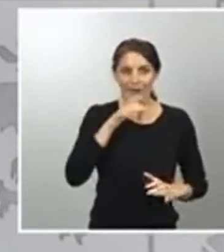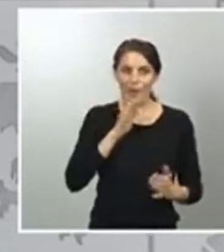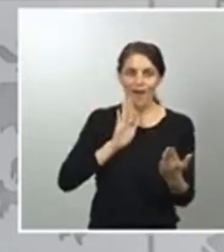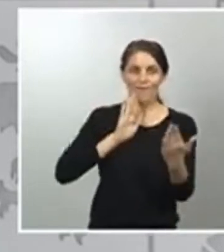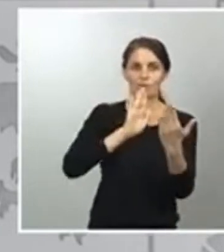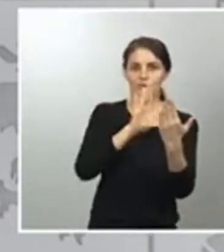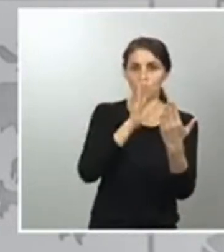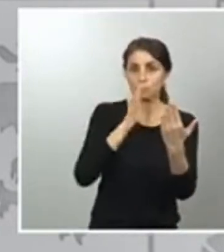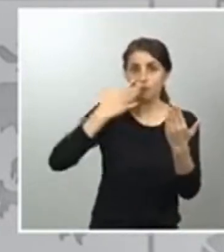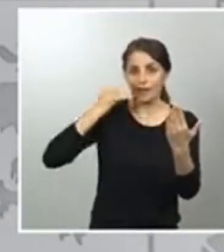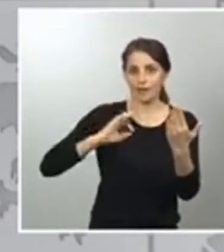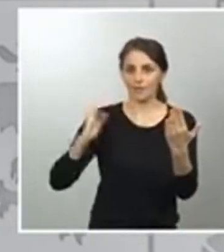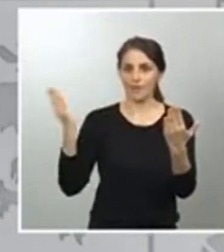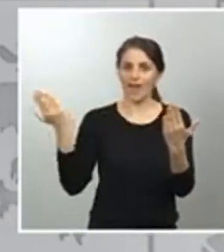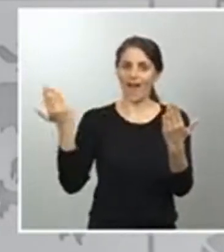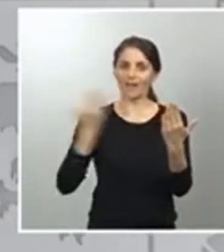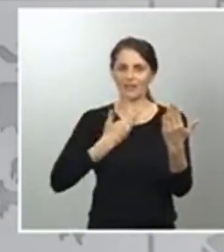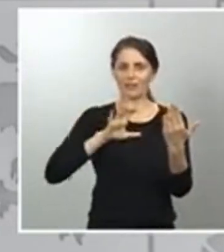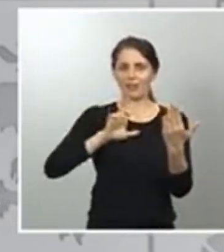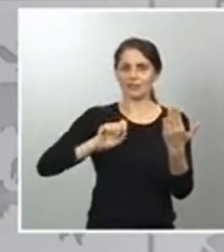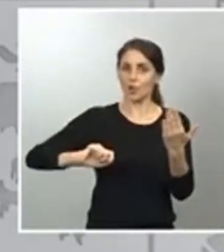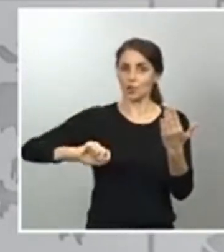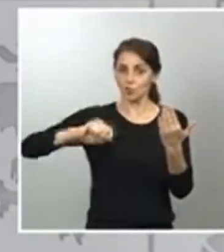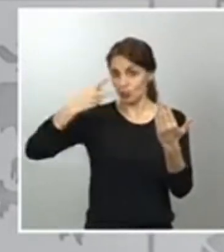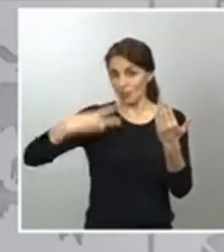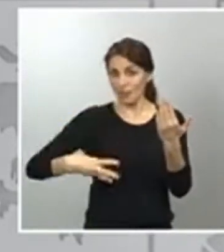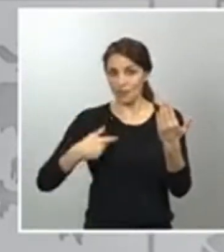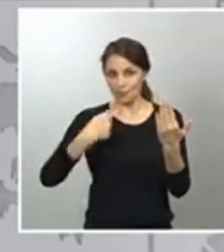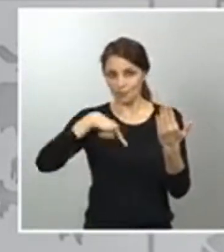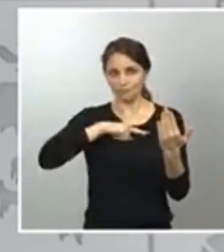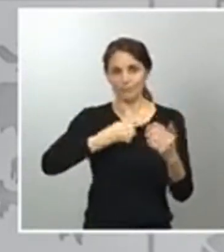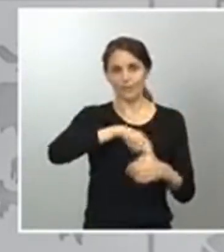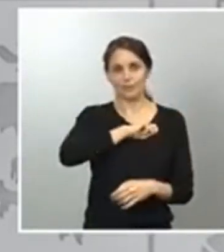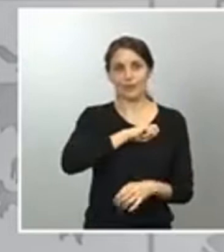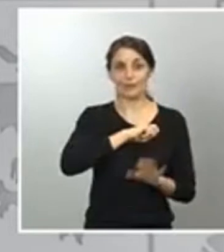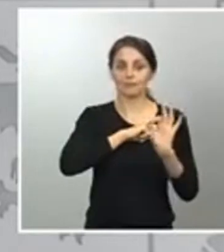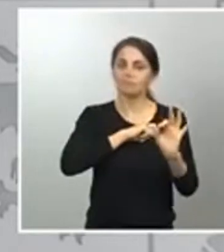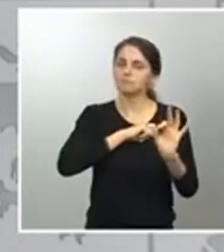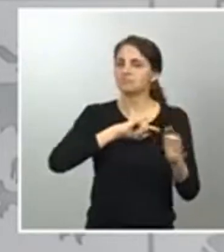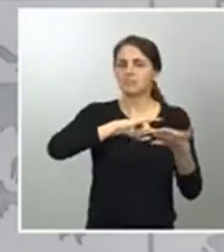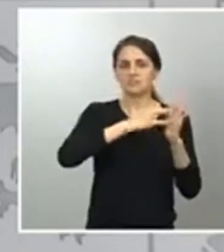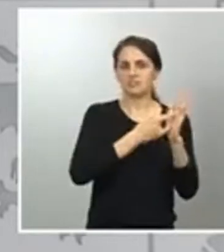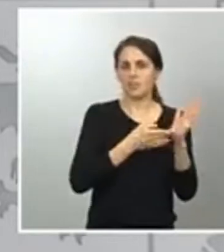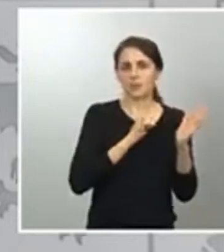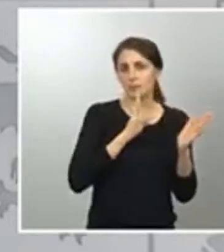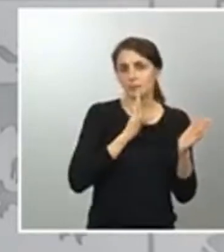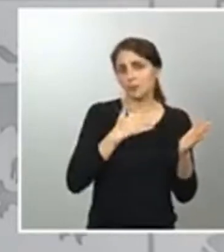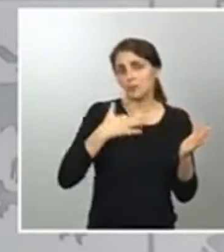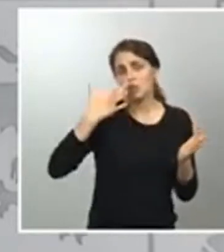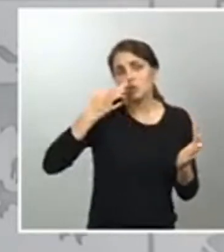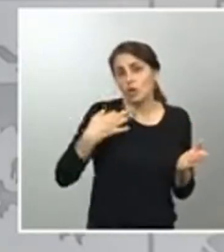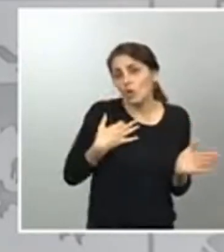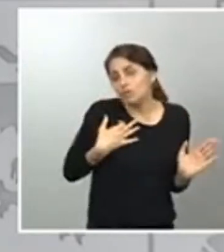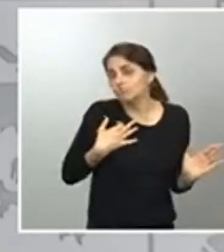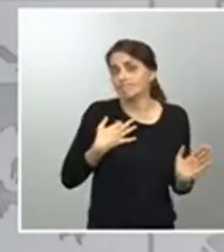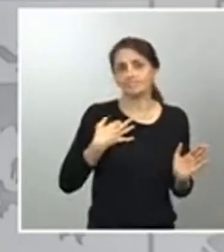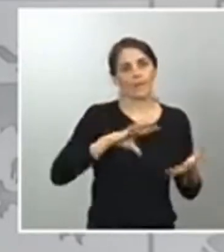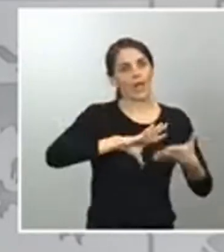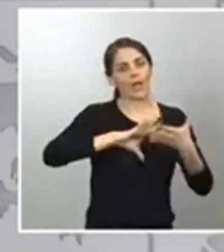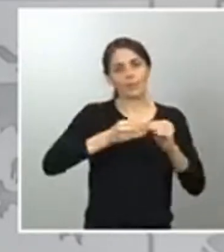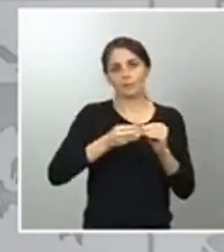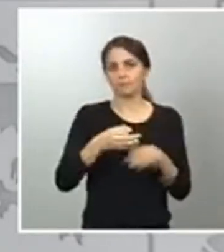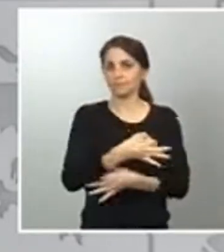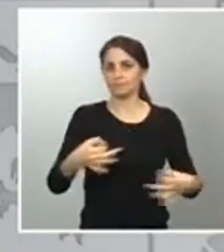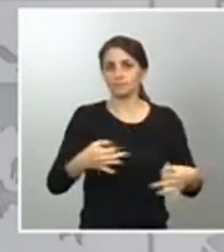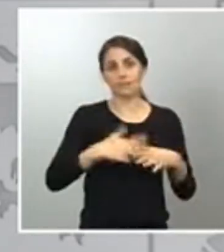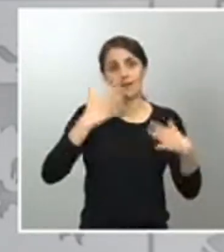es el mejor mecanismo, el mejor método para poder abordarlo, dada nuestra realidad económica, social, territorial e